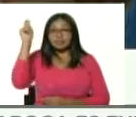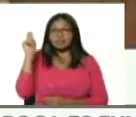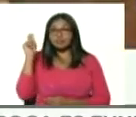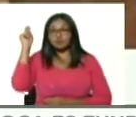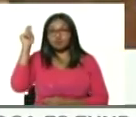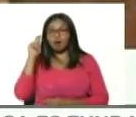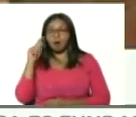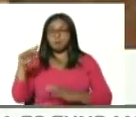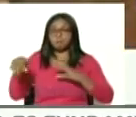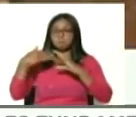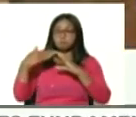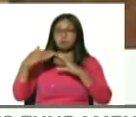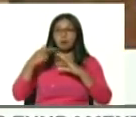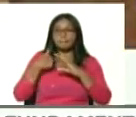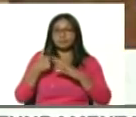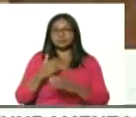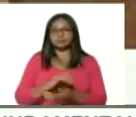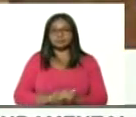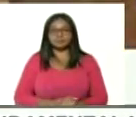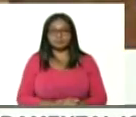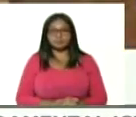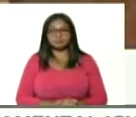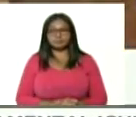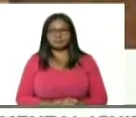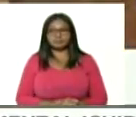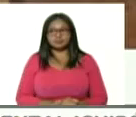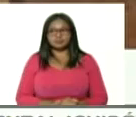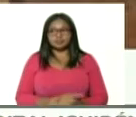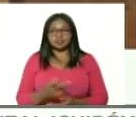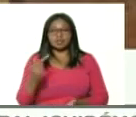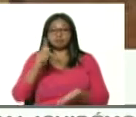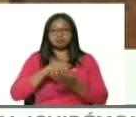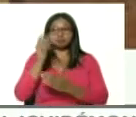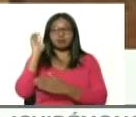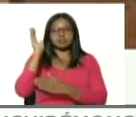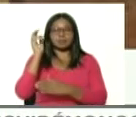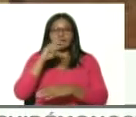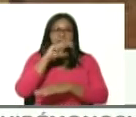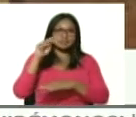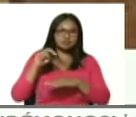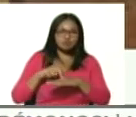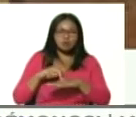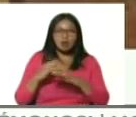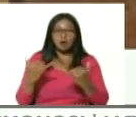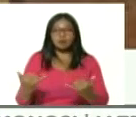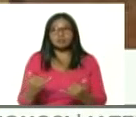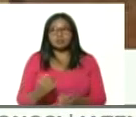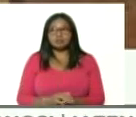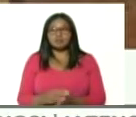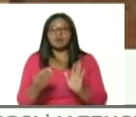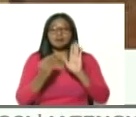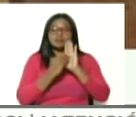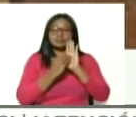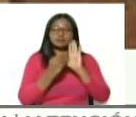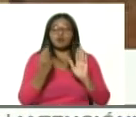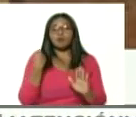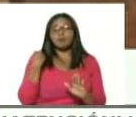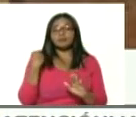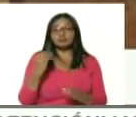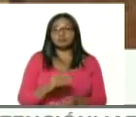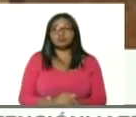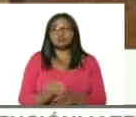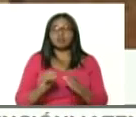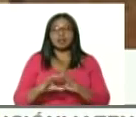Pedro Infante está en la sesión ahorita de la Asamblea y me dice, desde acá de la sesión de la